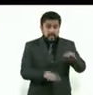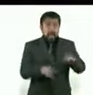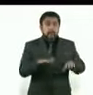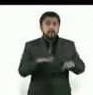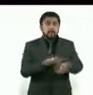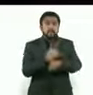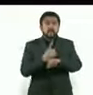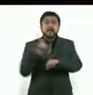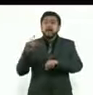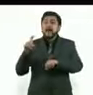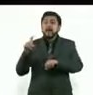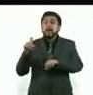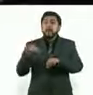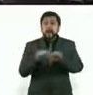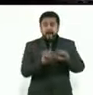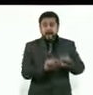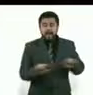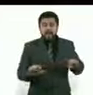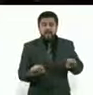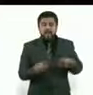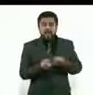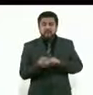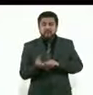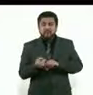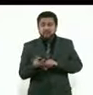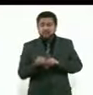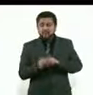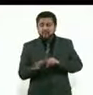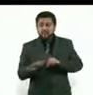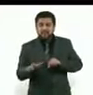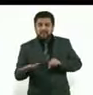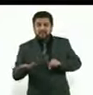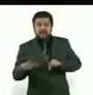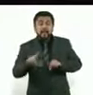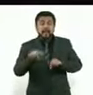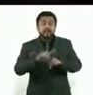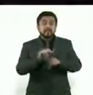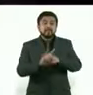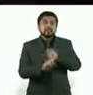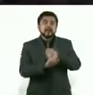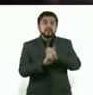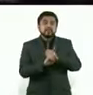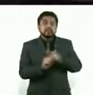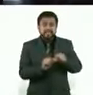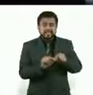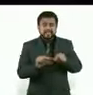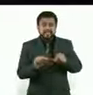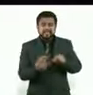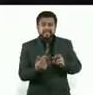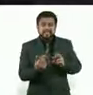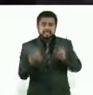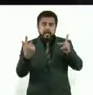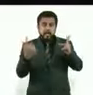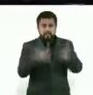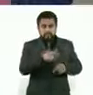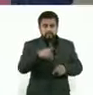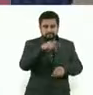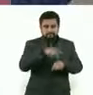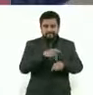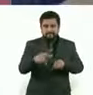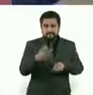llevarse el agua o alguna fuga de agua, bueno, eso origina muchos baches. Otro tema que